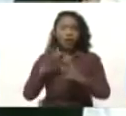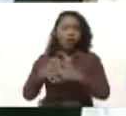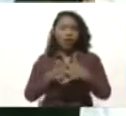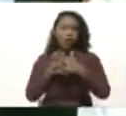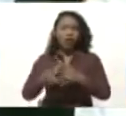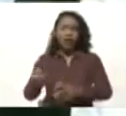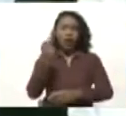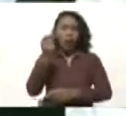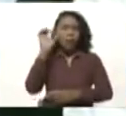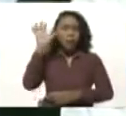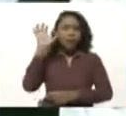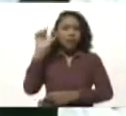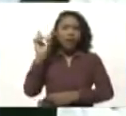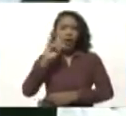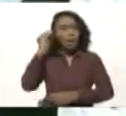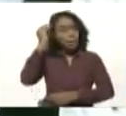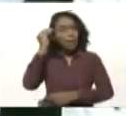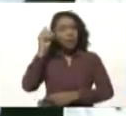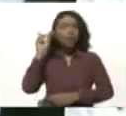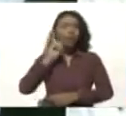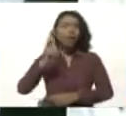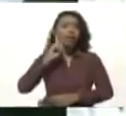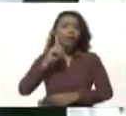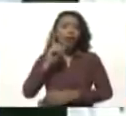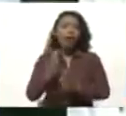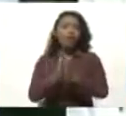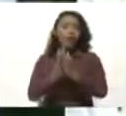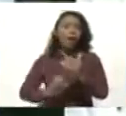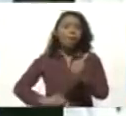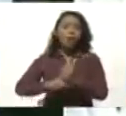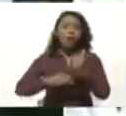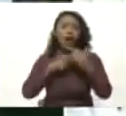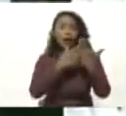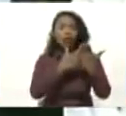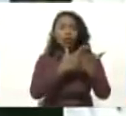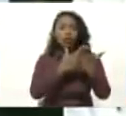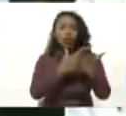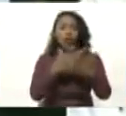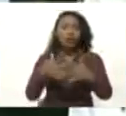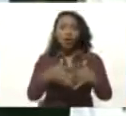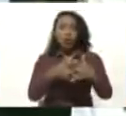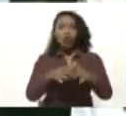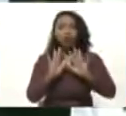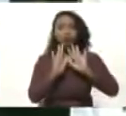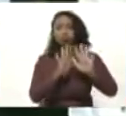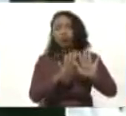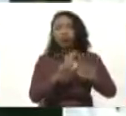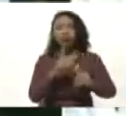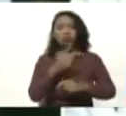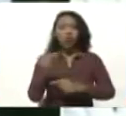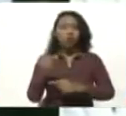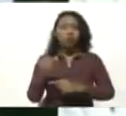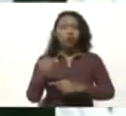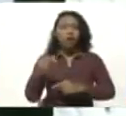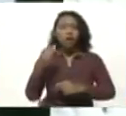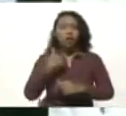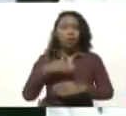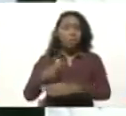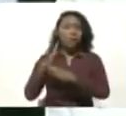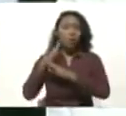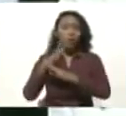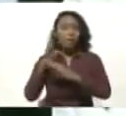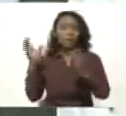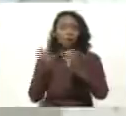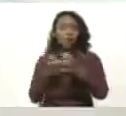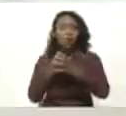ningún país, que no pienso mentir para favorecer a Estados Unidos en contra del que atraviesa un bloqueo inhumano por parte